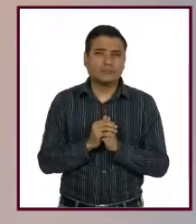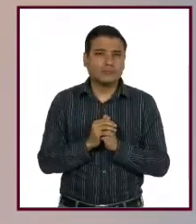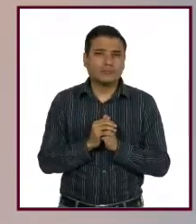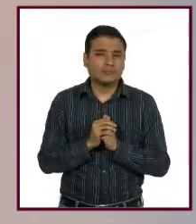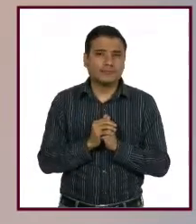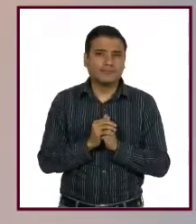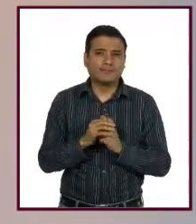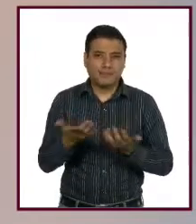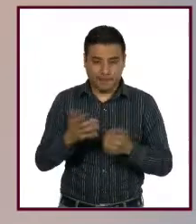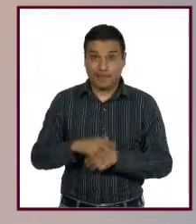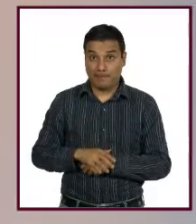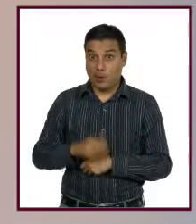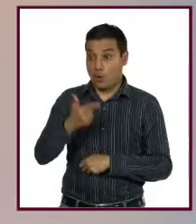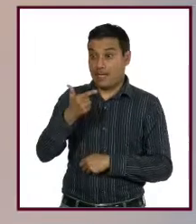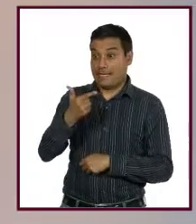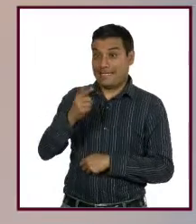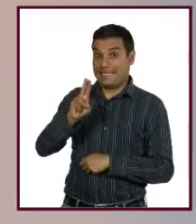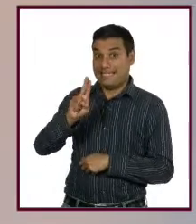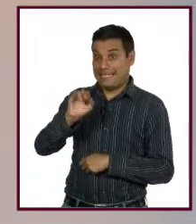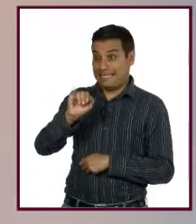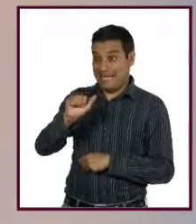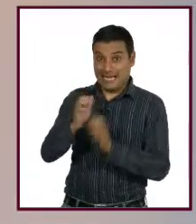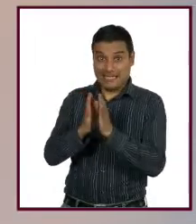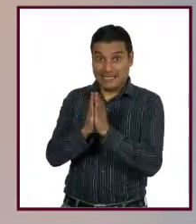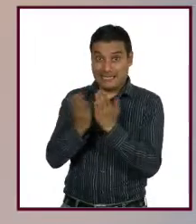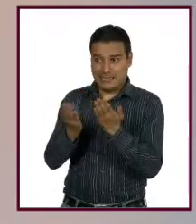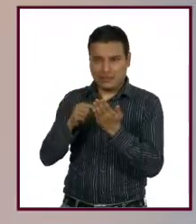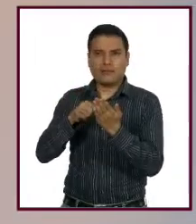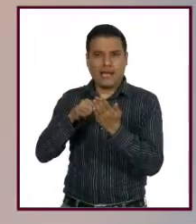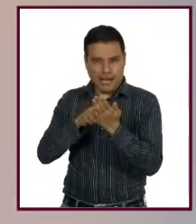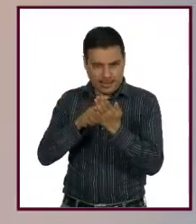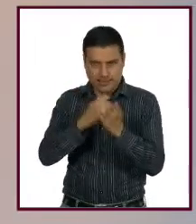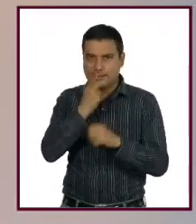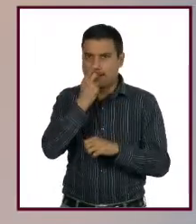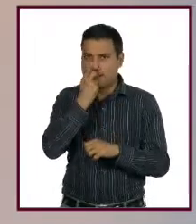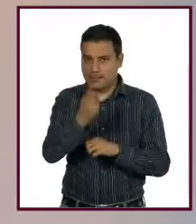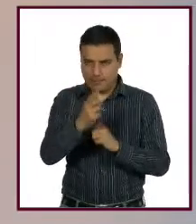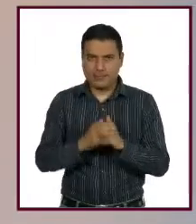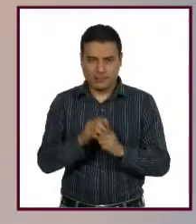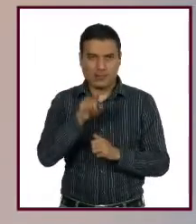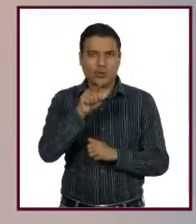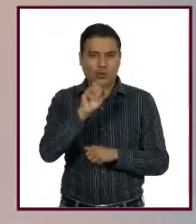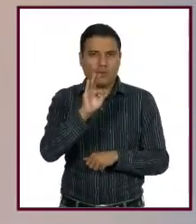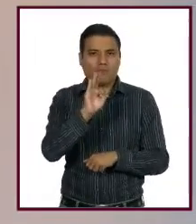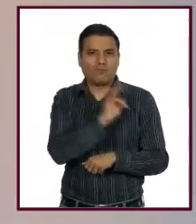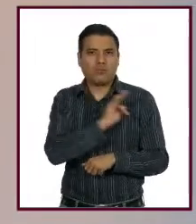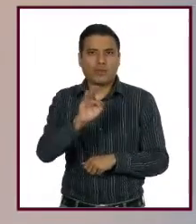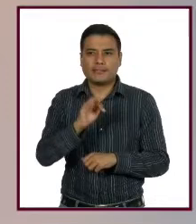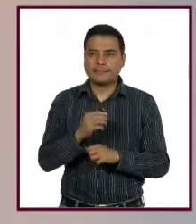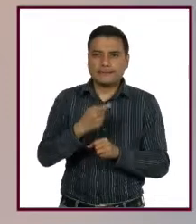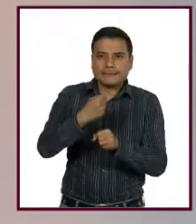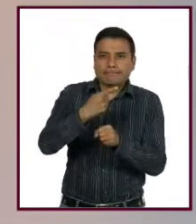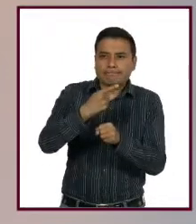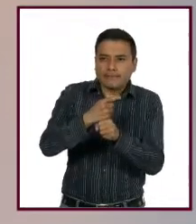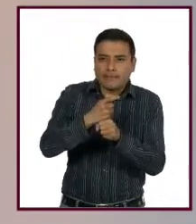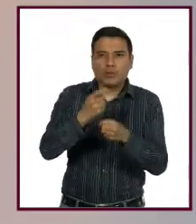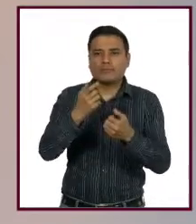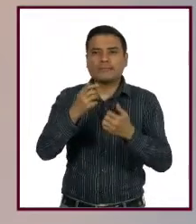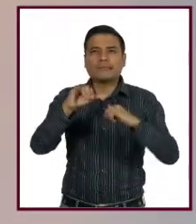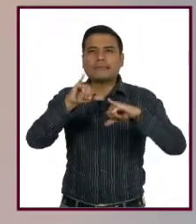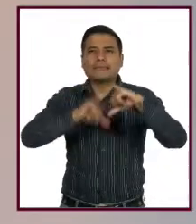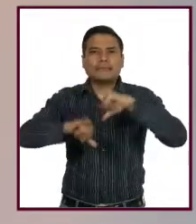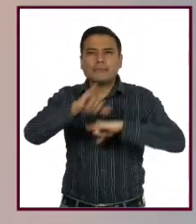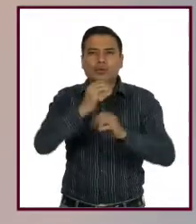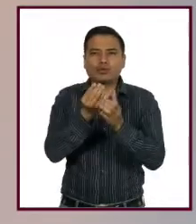para identificar este tipo de elementos es ponerle etiquetas. Primero, identificar todos los tipos de sustancias